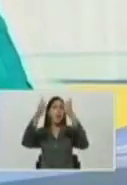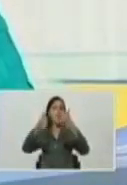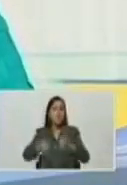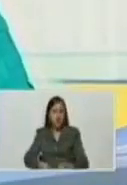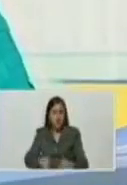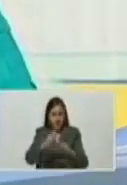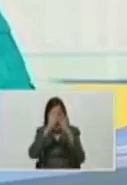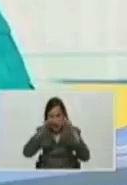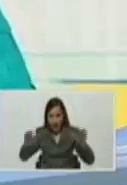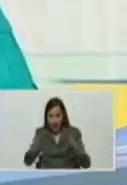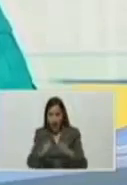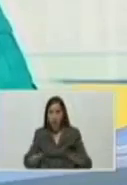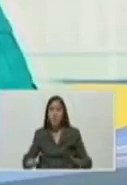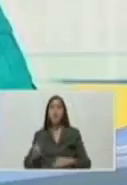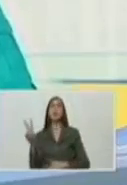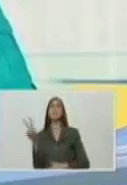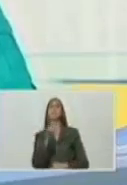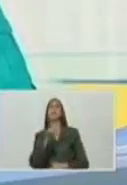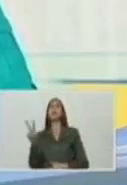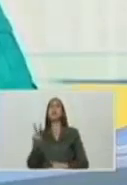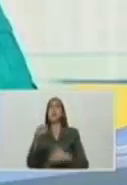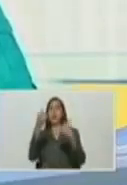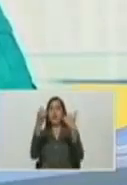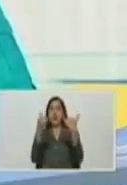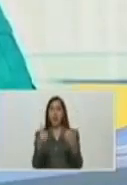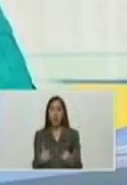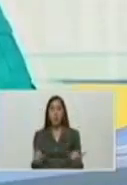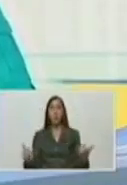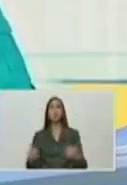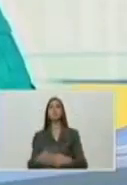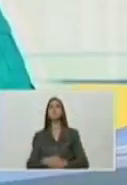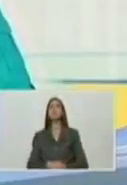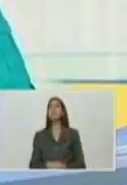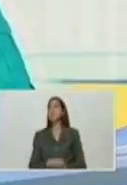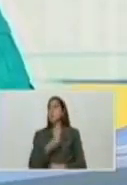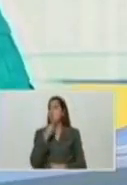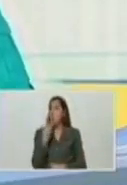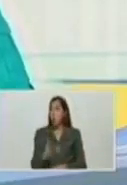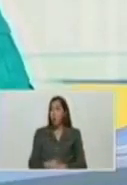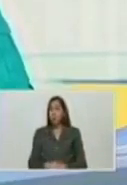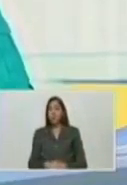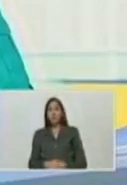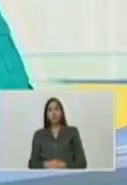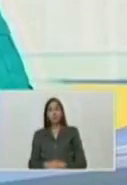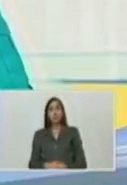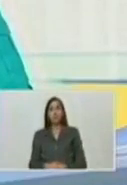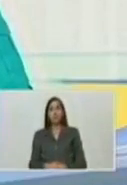Navidad venezolana! Bueno, hemos venido, fíjense ustedes,